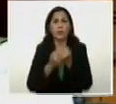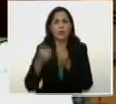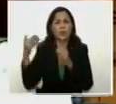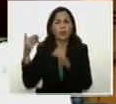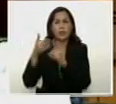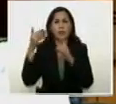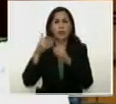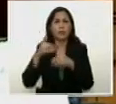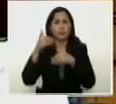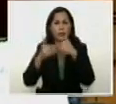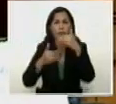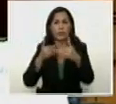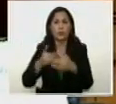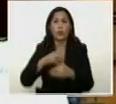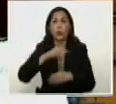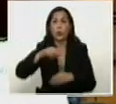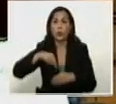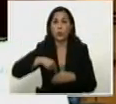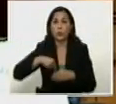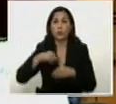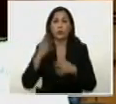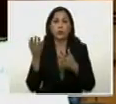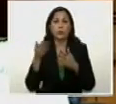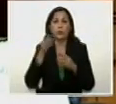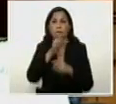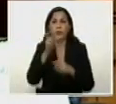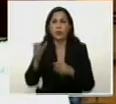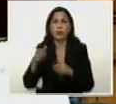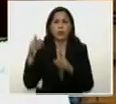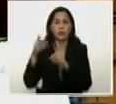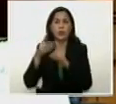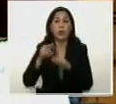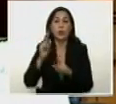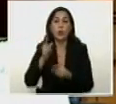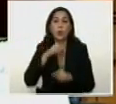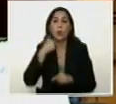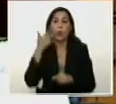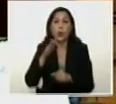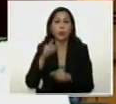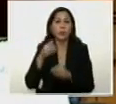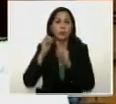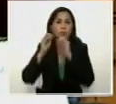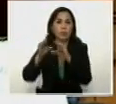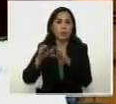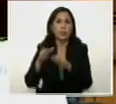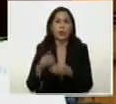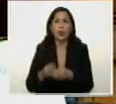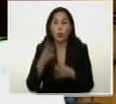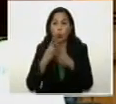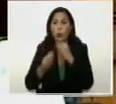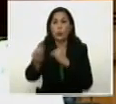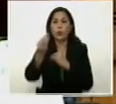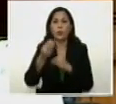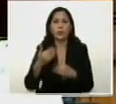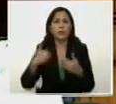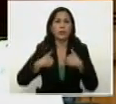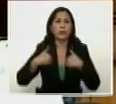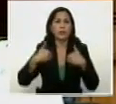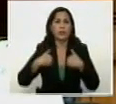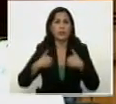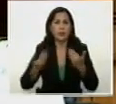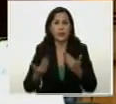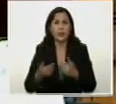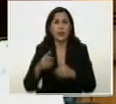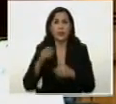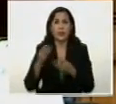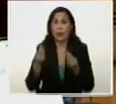agreden sistemáticamente a nuestros migrantes y las amenazas de muerte recibidas por quienes huyen de los estragos y flagelos